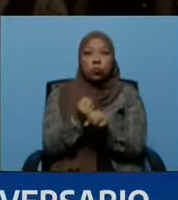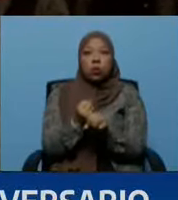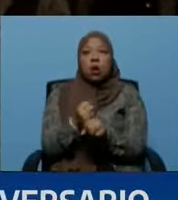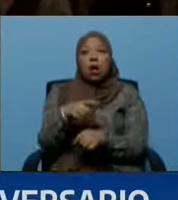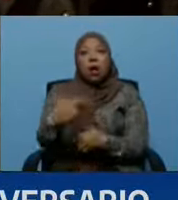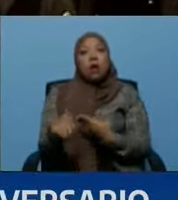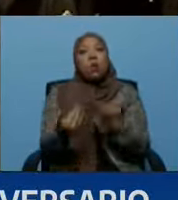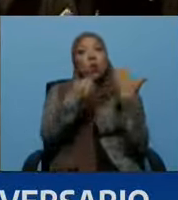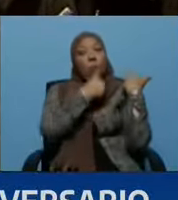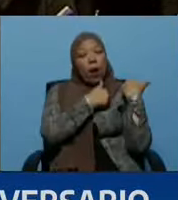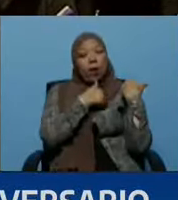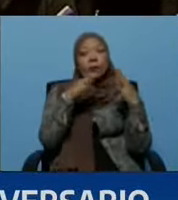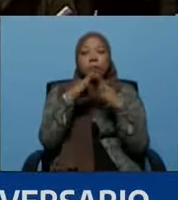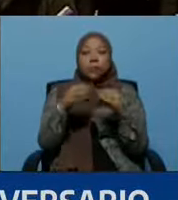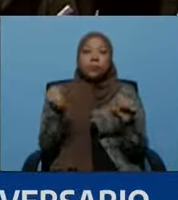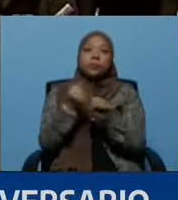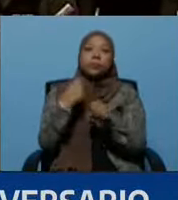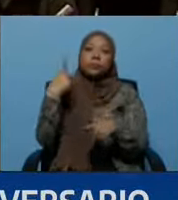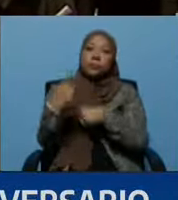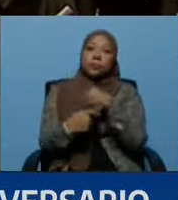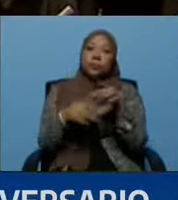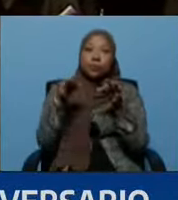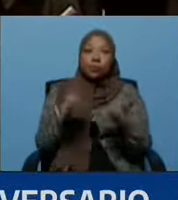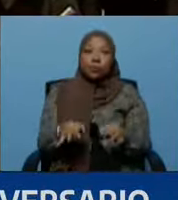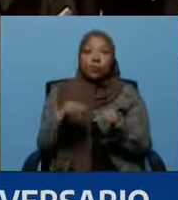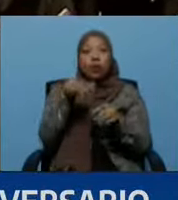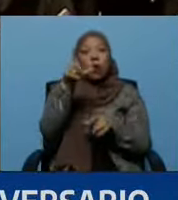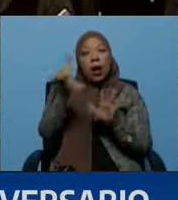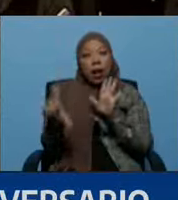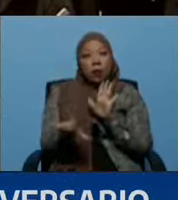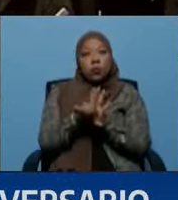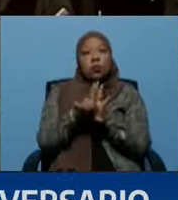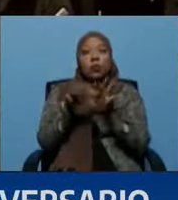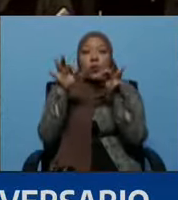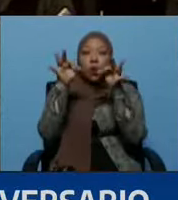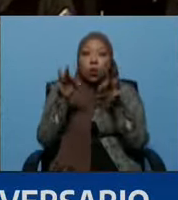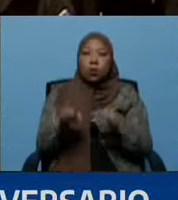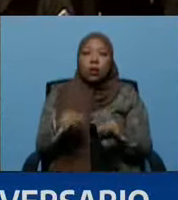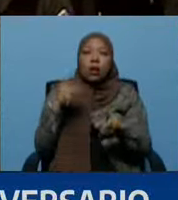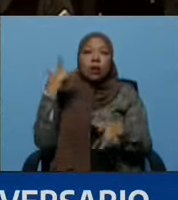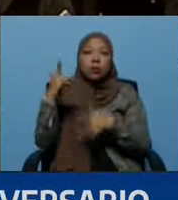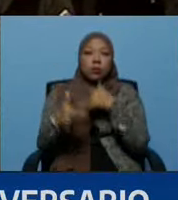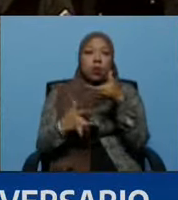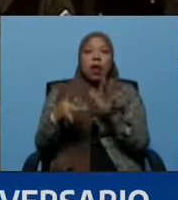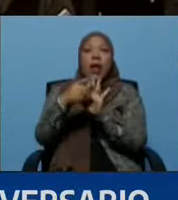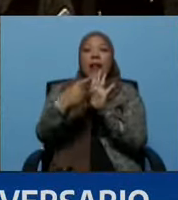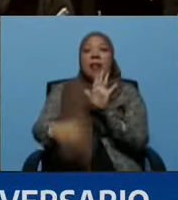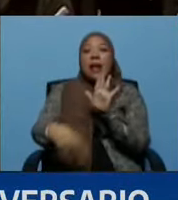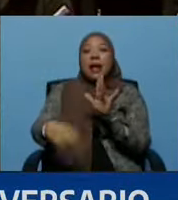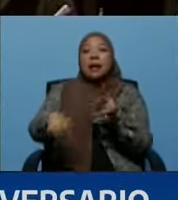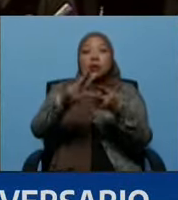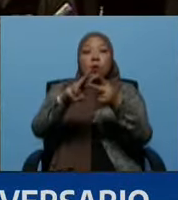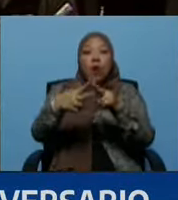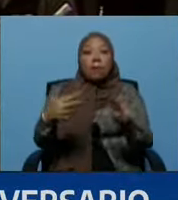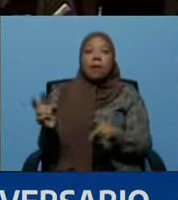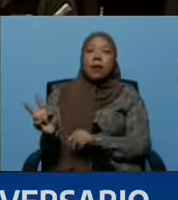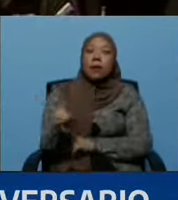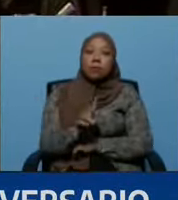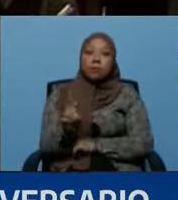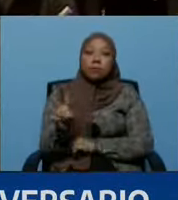con ustedes para que prevalezca el orden, la ley, la constitución y el derecho a la paz del pueblo de